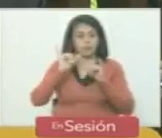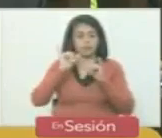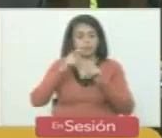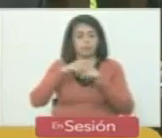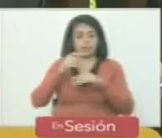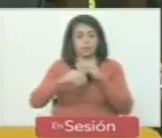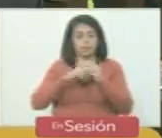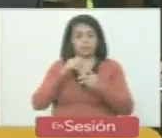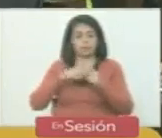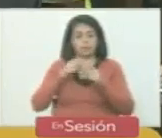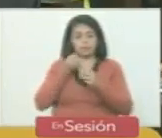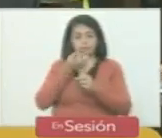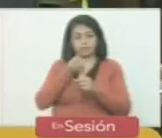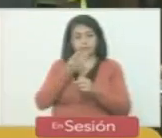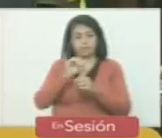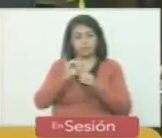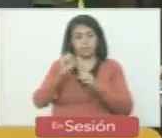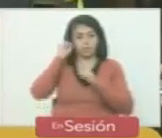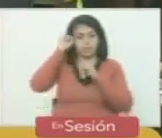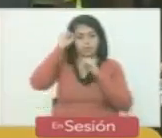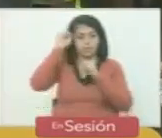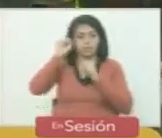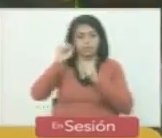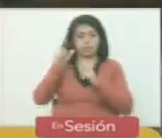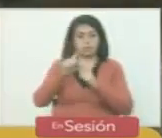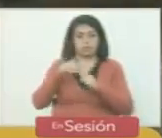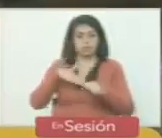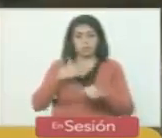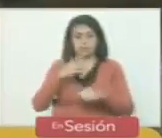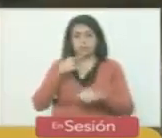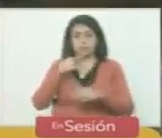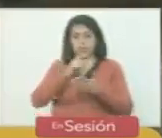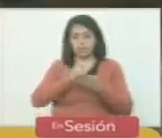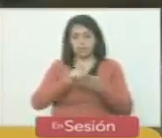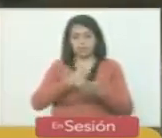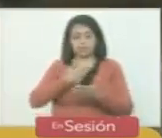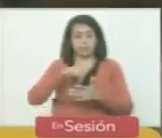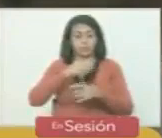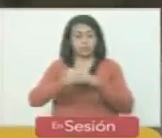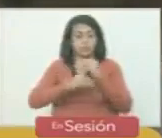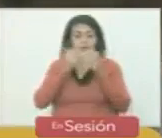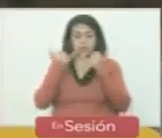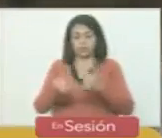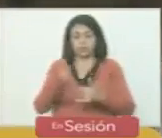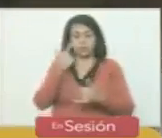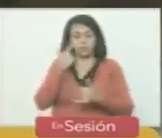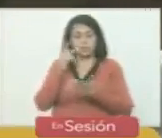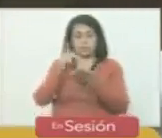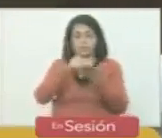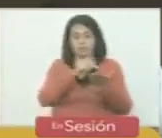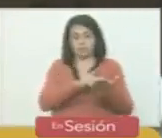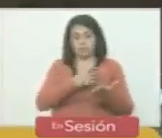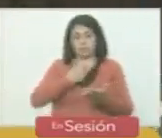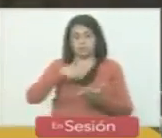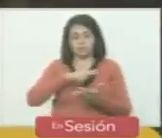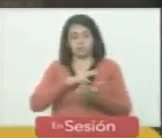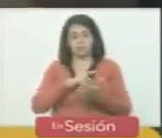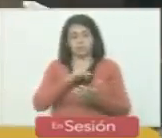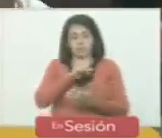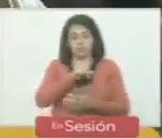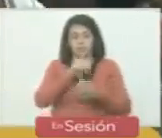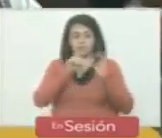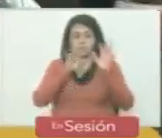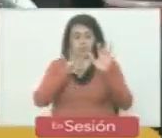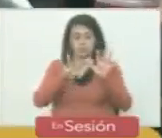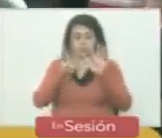ha sido contada por los vencedores y no la hemos escrito nosotros. Ahora es que estamos participando desde